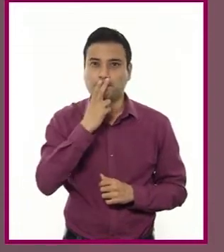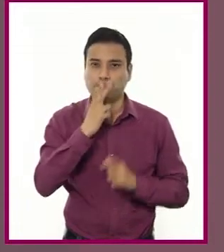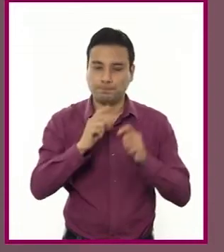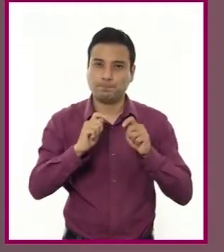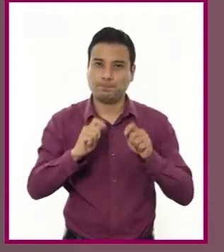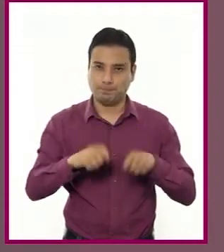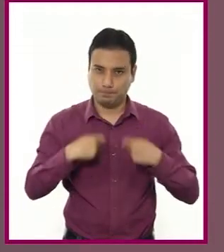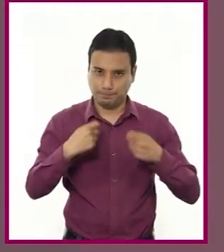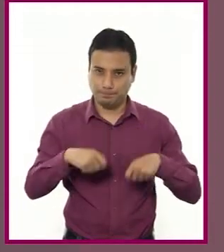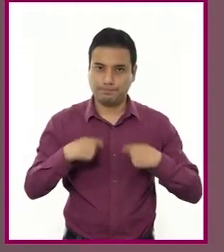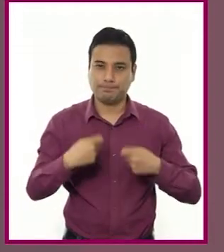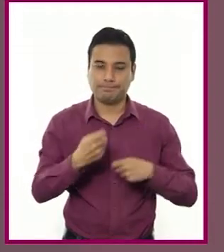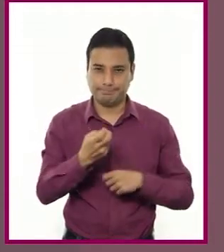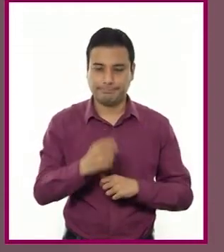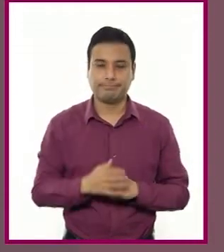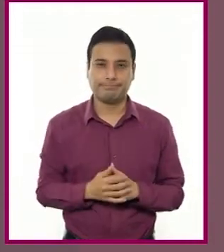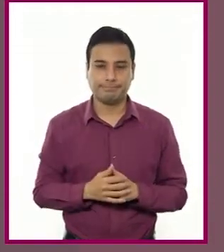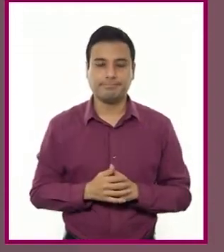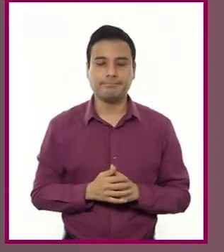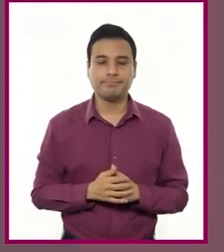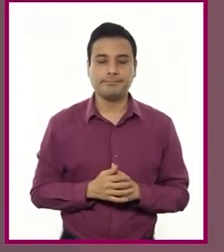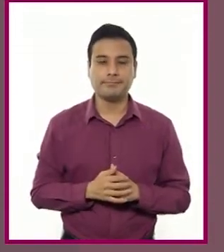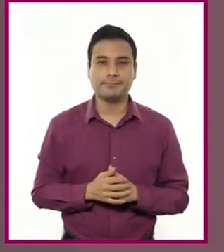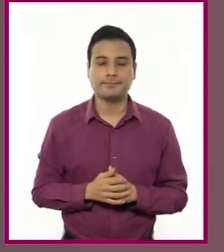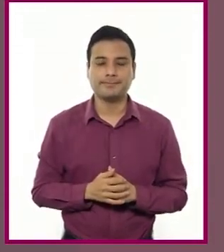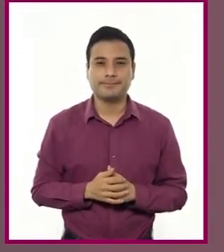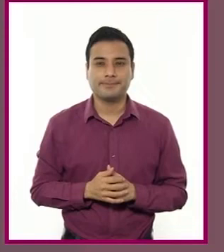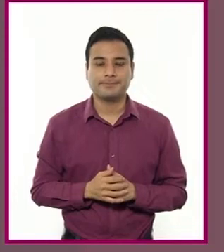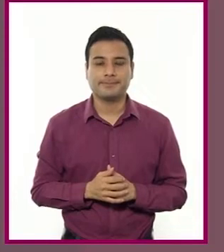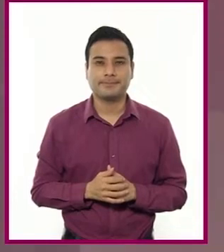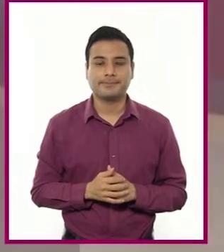se sabe sobre la forma de vida en Mesoamérica.